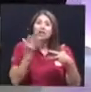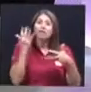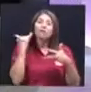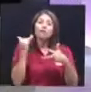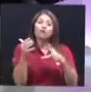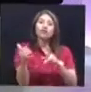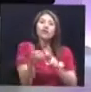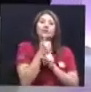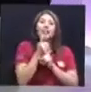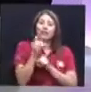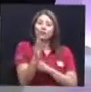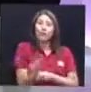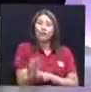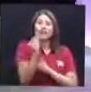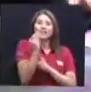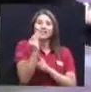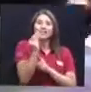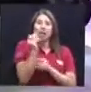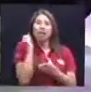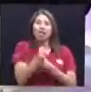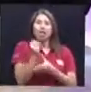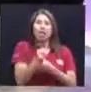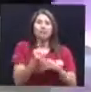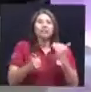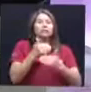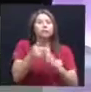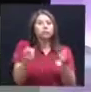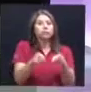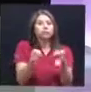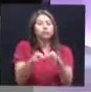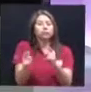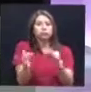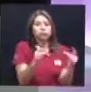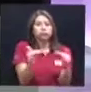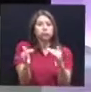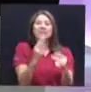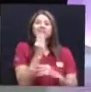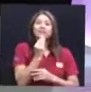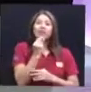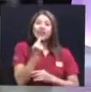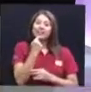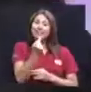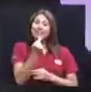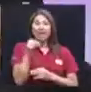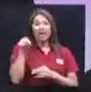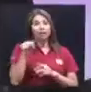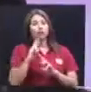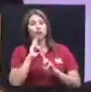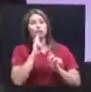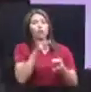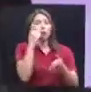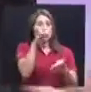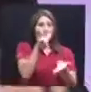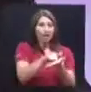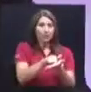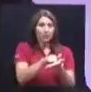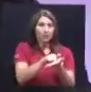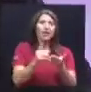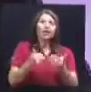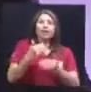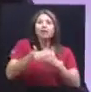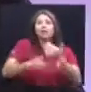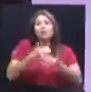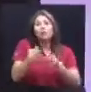asesinados y que luego hubo represarias en ese sentido y que Israel alega que esto es una respuesta a eso y luego empiezan a responder a lo que